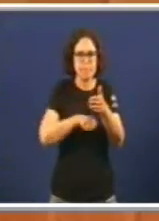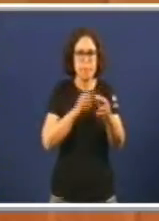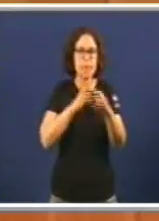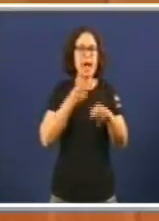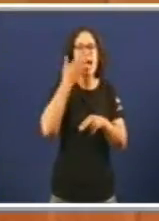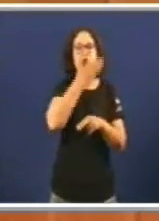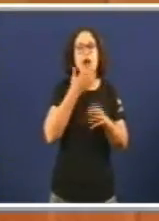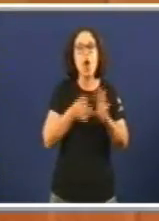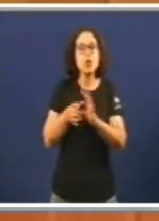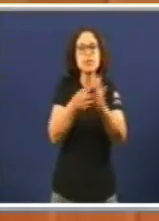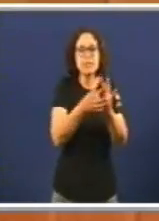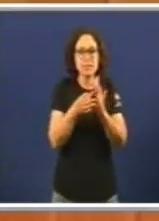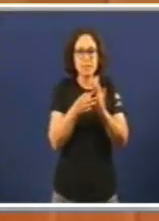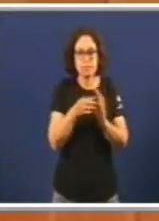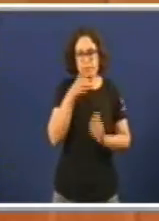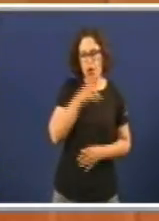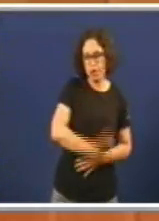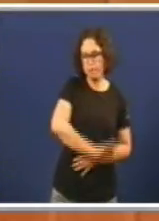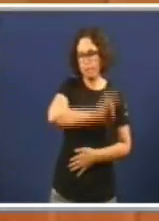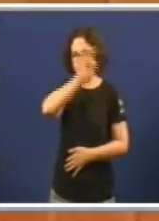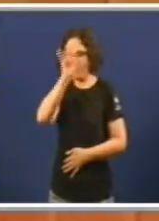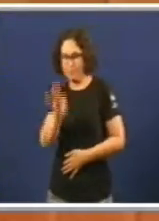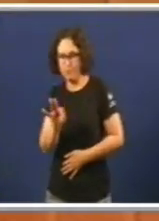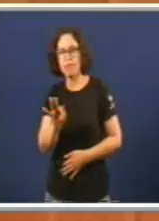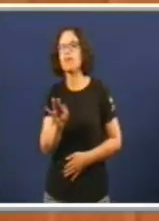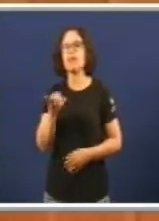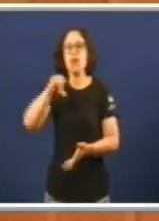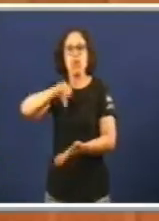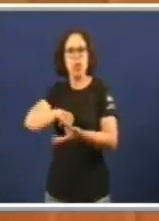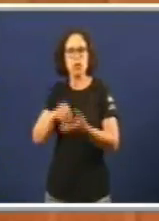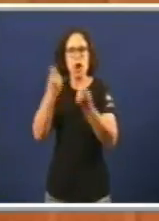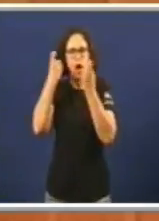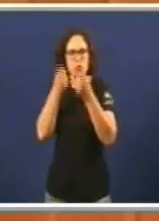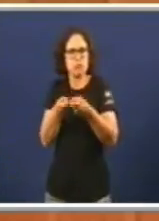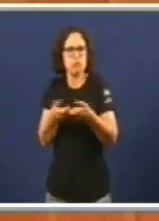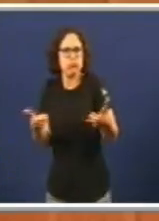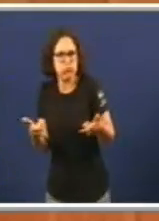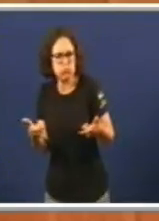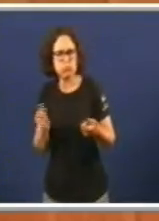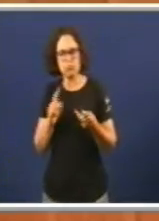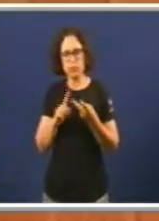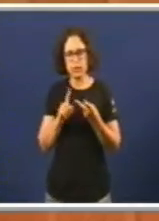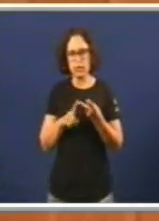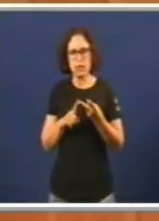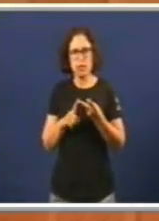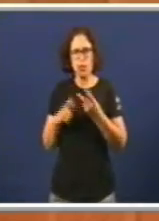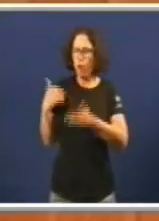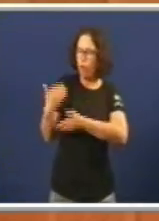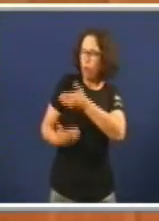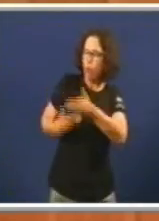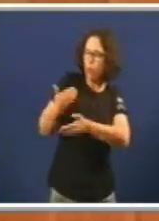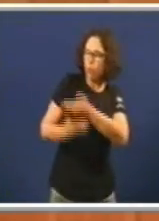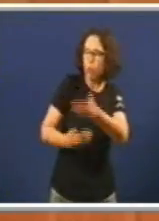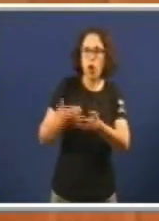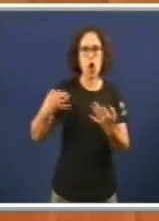unitarias. E agora van vostedes por centros que contan con alumnado suficiente. que viñan desenvolvendo a súa actividade con